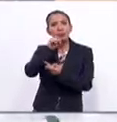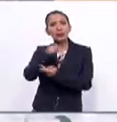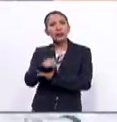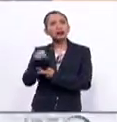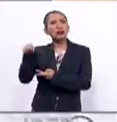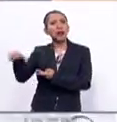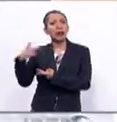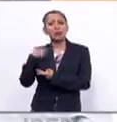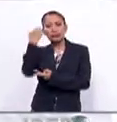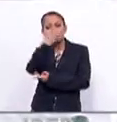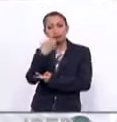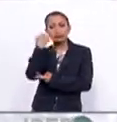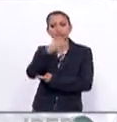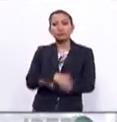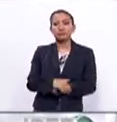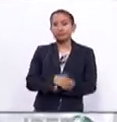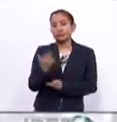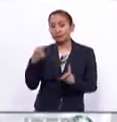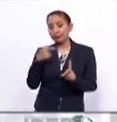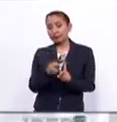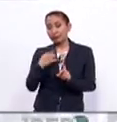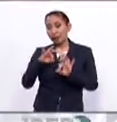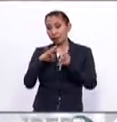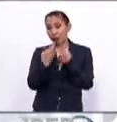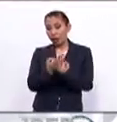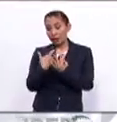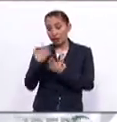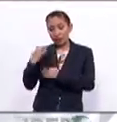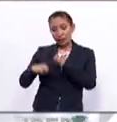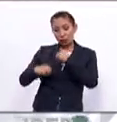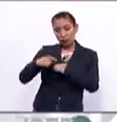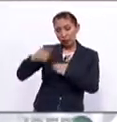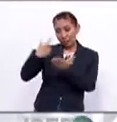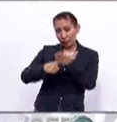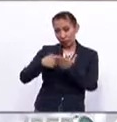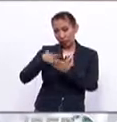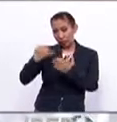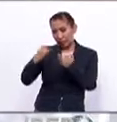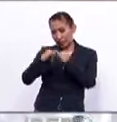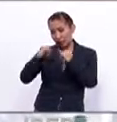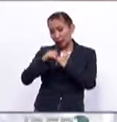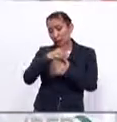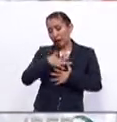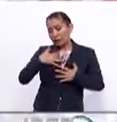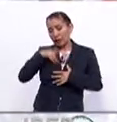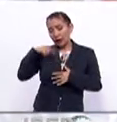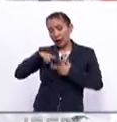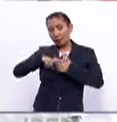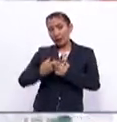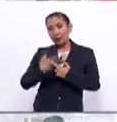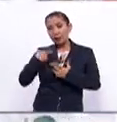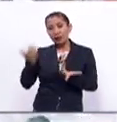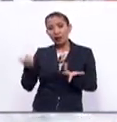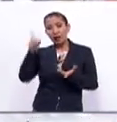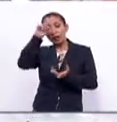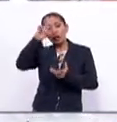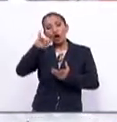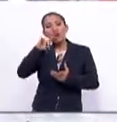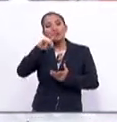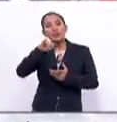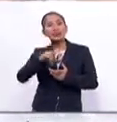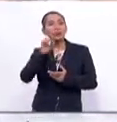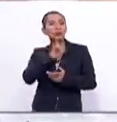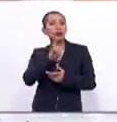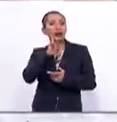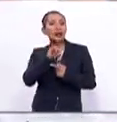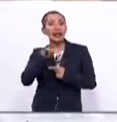por supuesto, en la evaluación. En términos de mecanismos y estructuras institucionales, Barcelona puso en marcha la Concejalía de